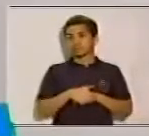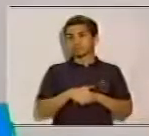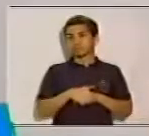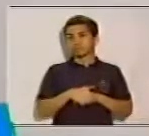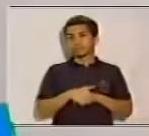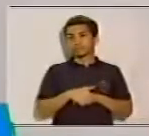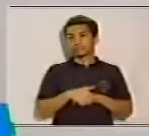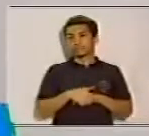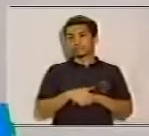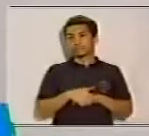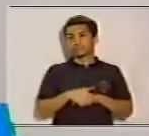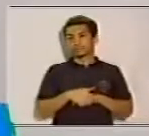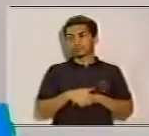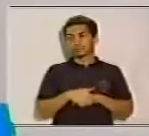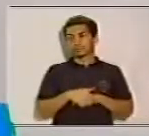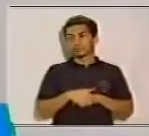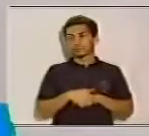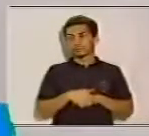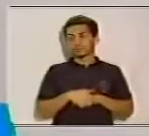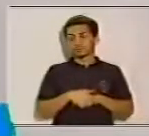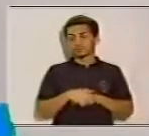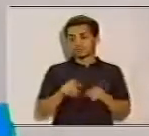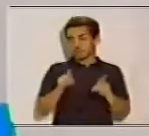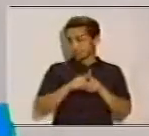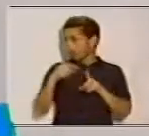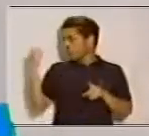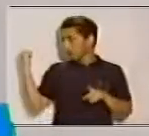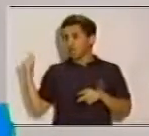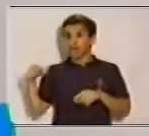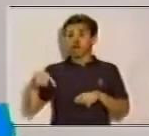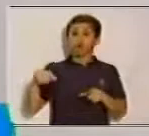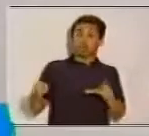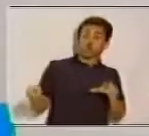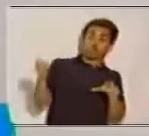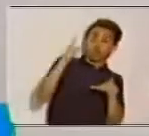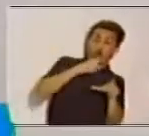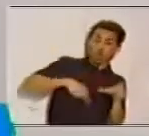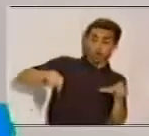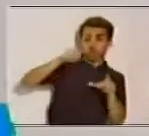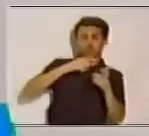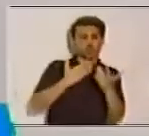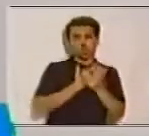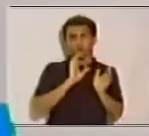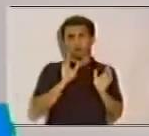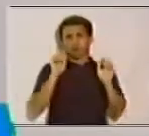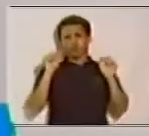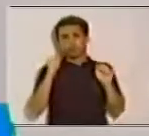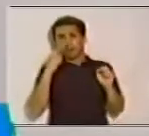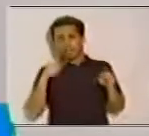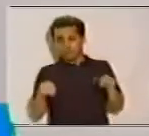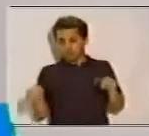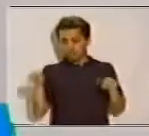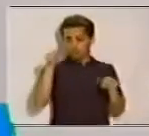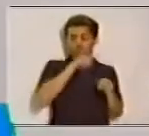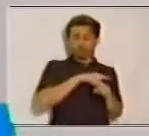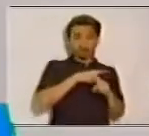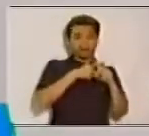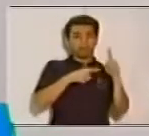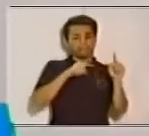este segmento de circunferencia. No necesito toda la circunferencia, solo que toque aquí en este